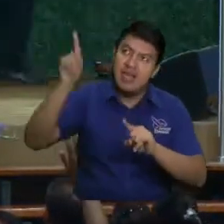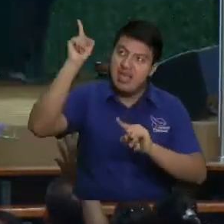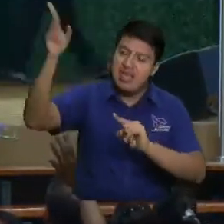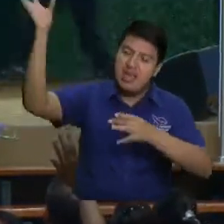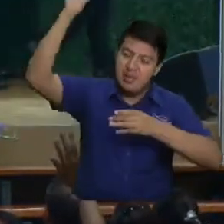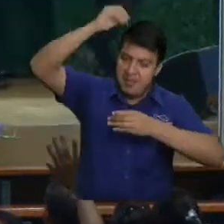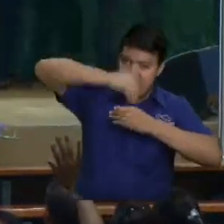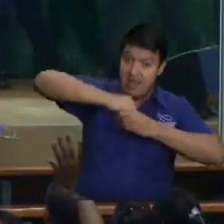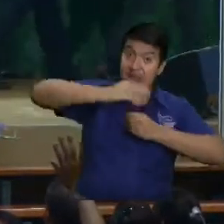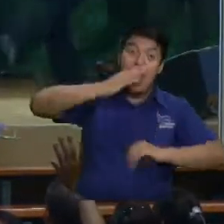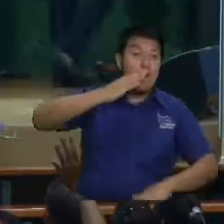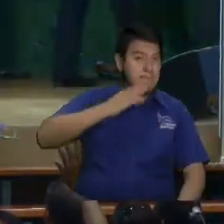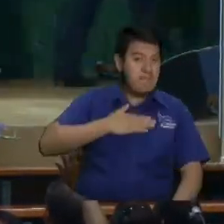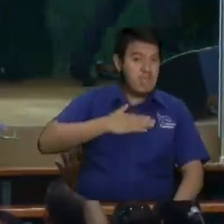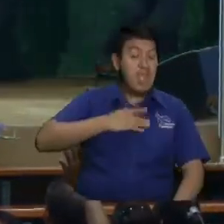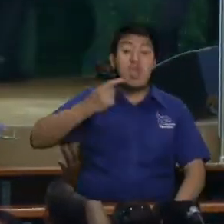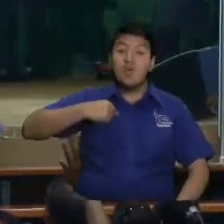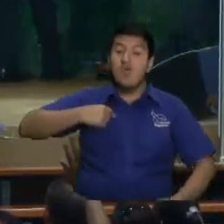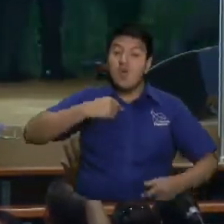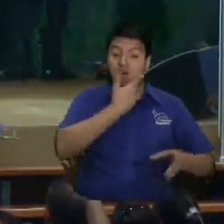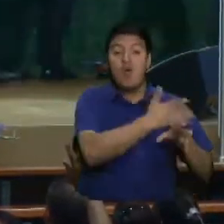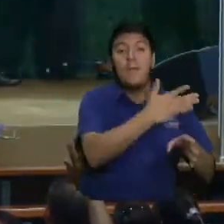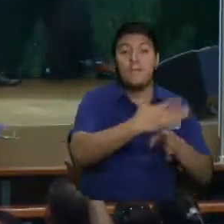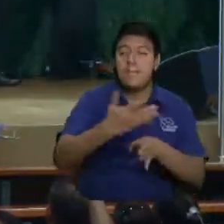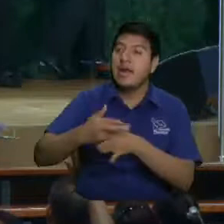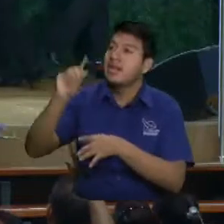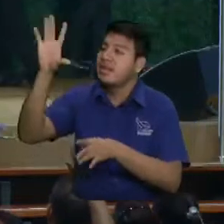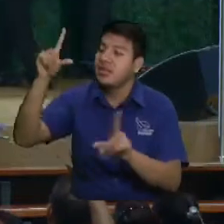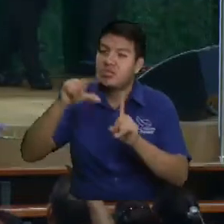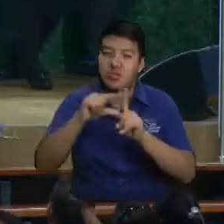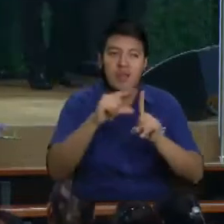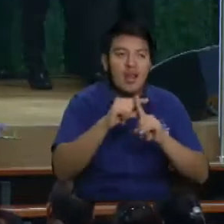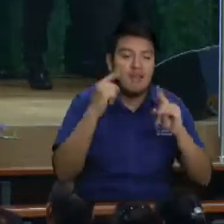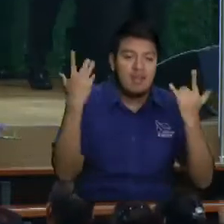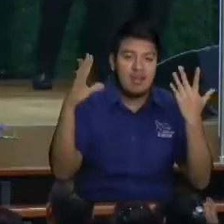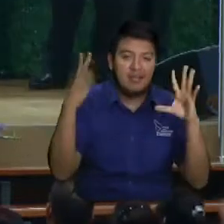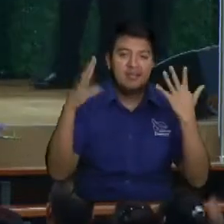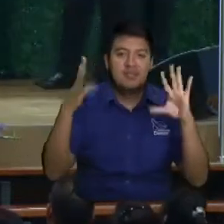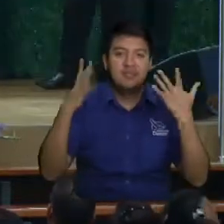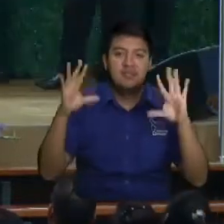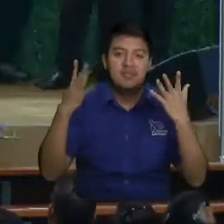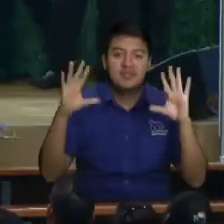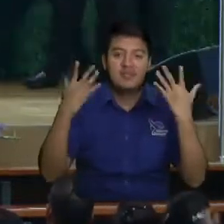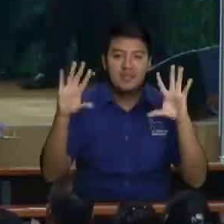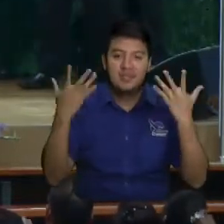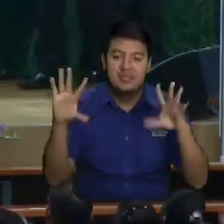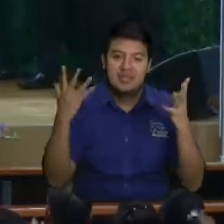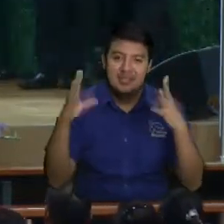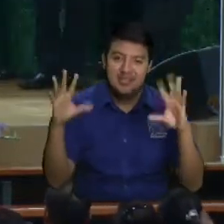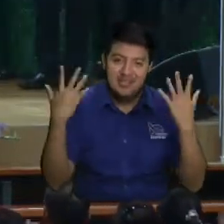gente. Y eso lo creo, ¿por qué? Porque Pablo lo dijo. Denle un aplauso al rey, le voy a contar por qué.